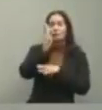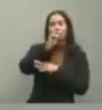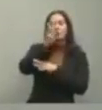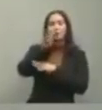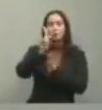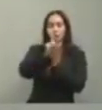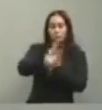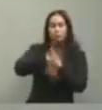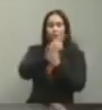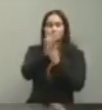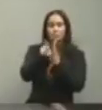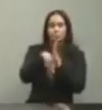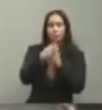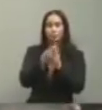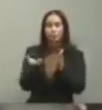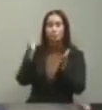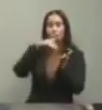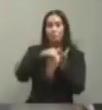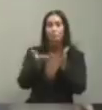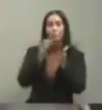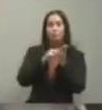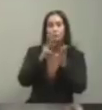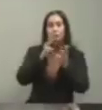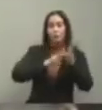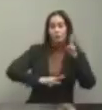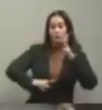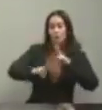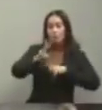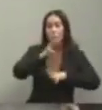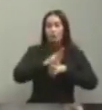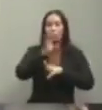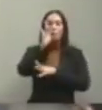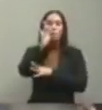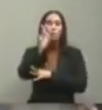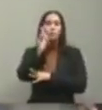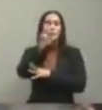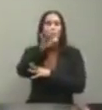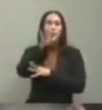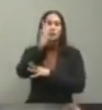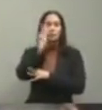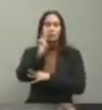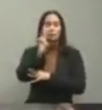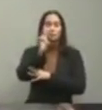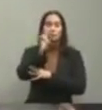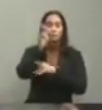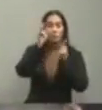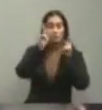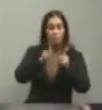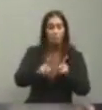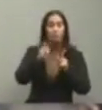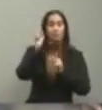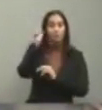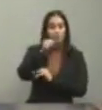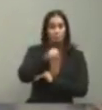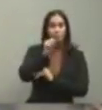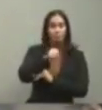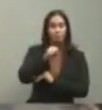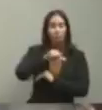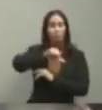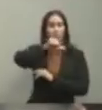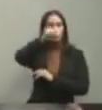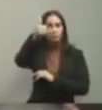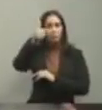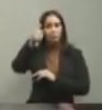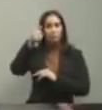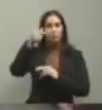están actualizando tenemos globalmente 87 mil 137 casos confirmados fuera de